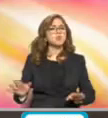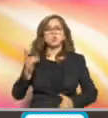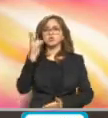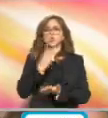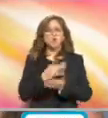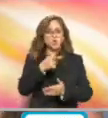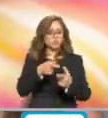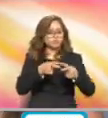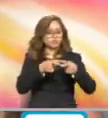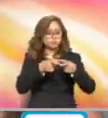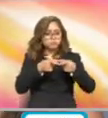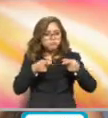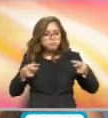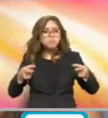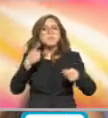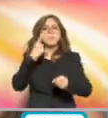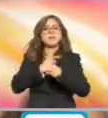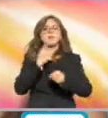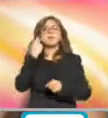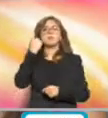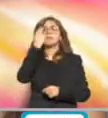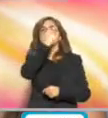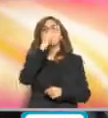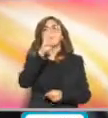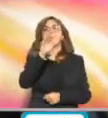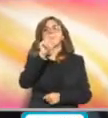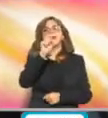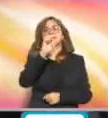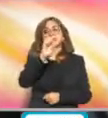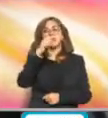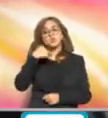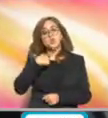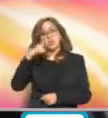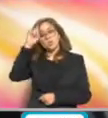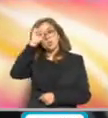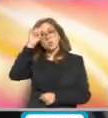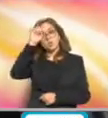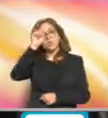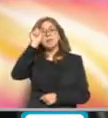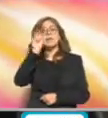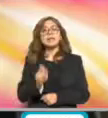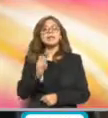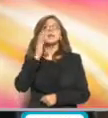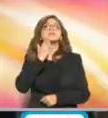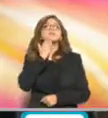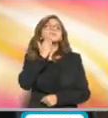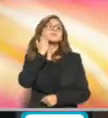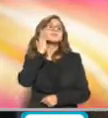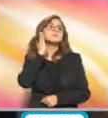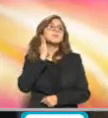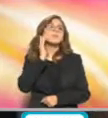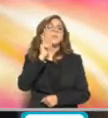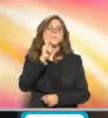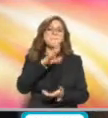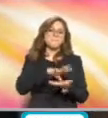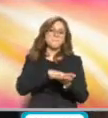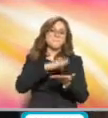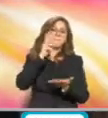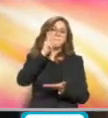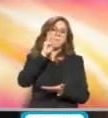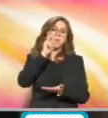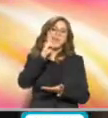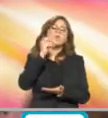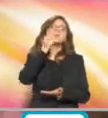sí tenemos nuestra base, Para que ahorita yo lo que día. les estoy recomendando es que usemos una capa de polvo